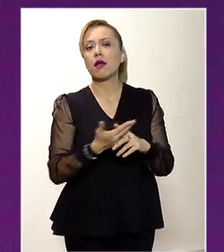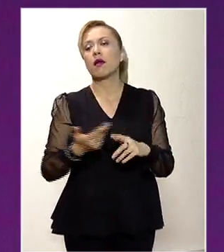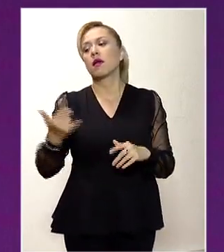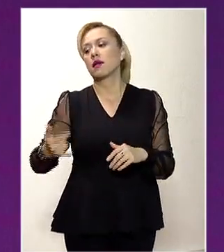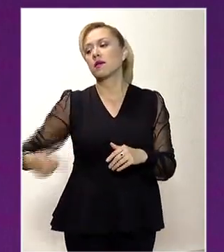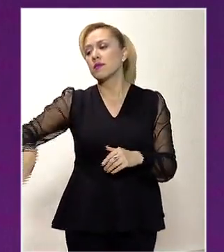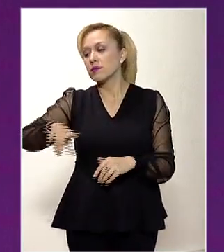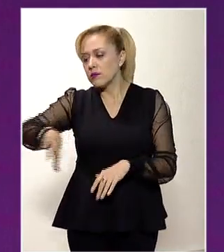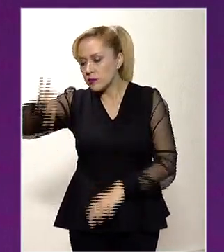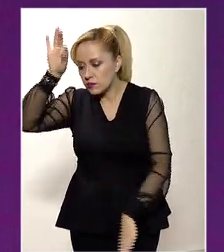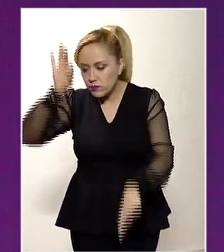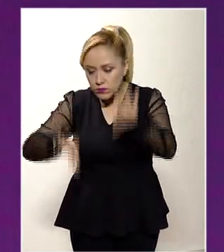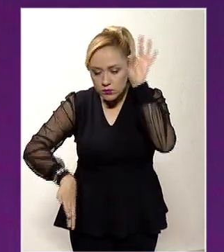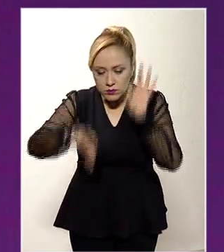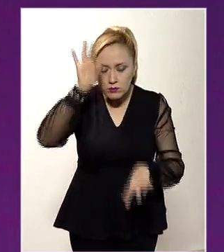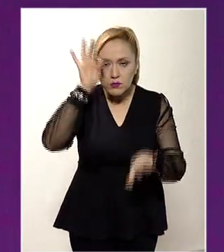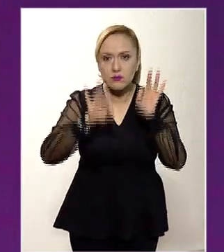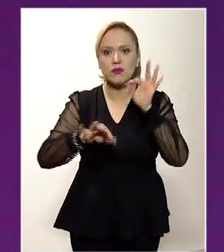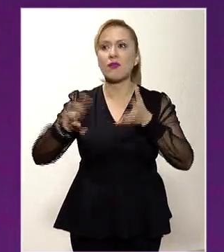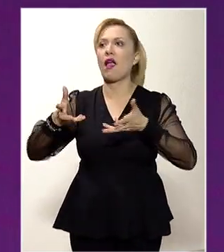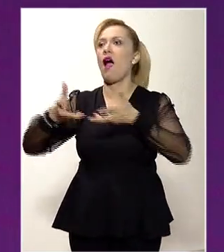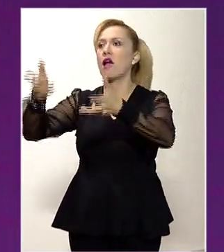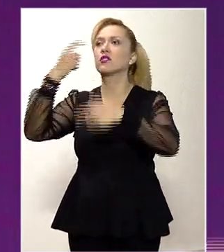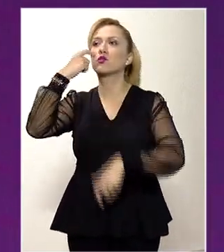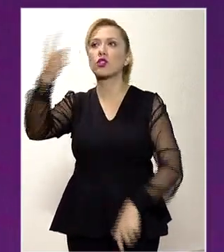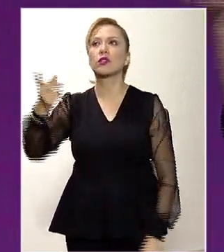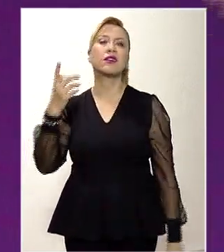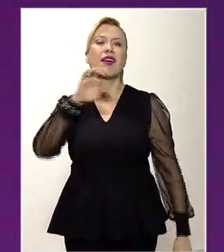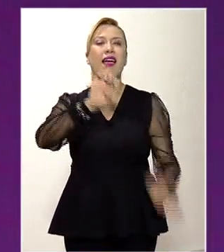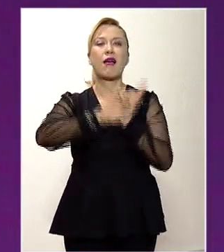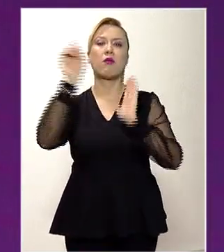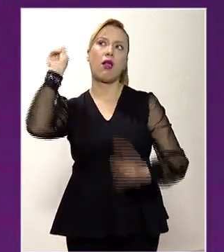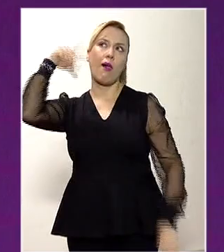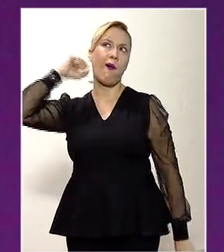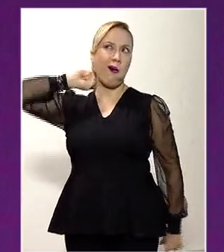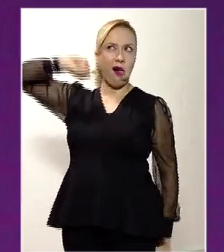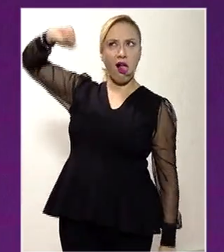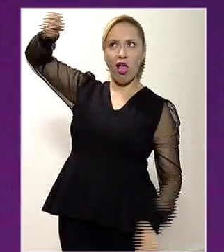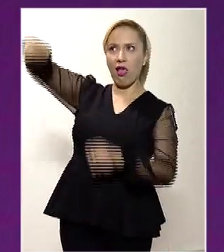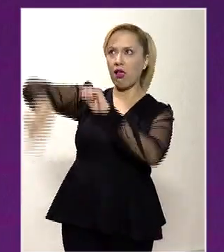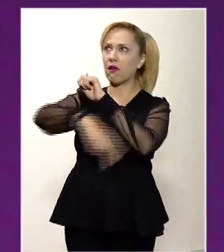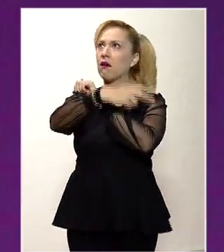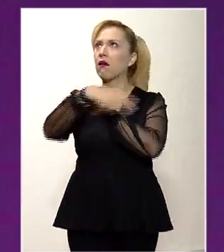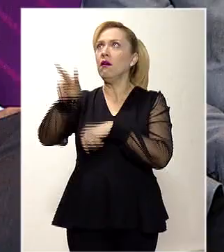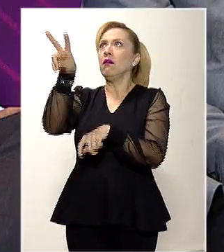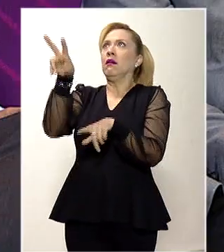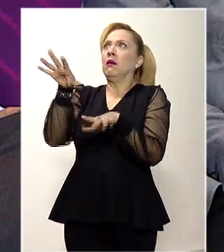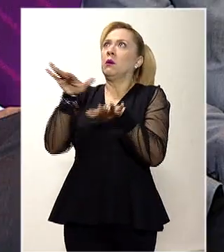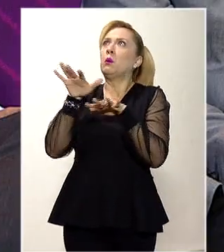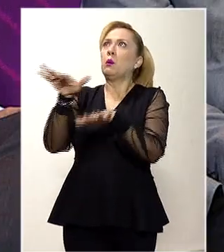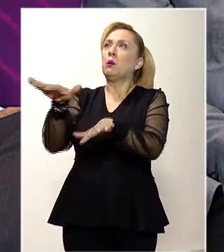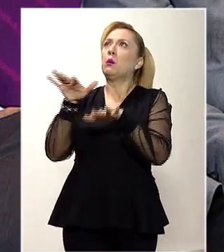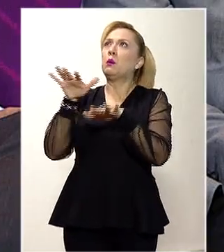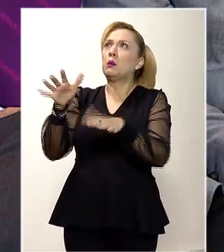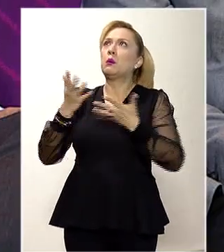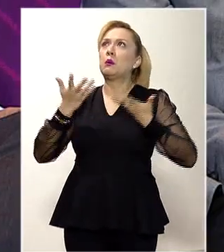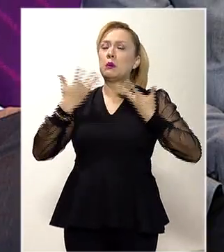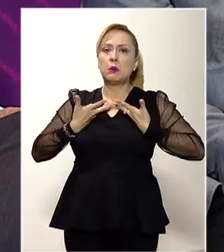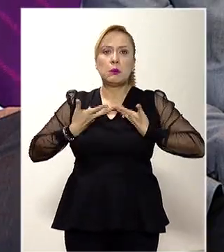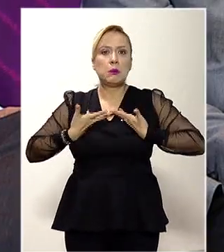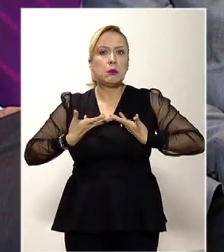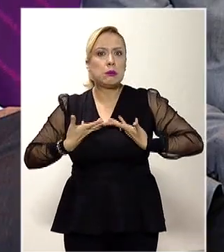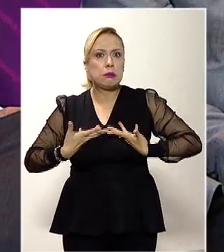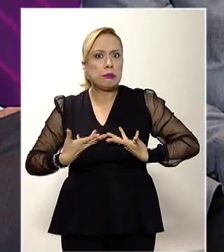cuerpos localizados visiblemente en vía pública, ¿no? O sea, estábamos en un momento de mucho terror, donde estaban